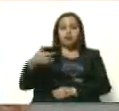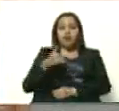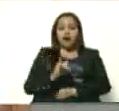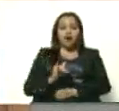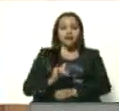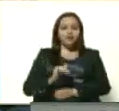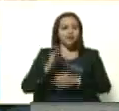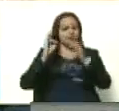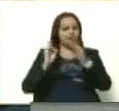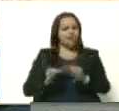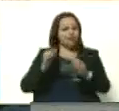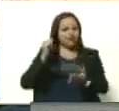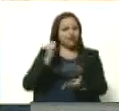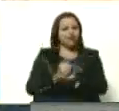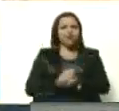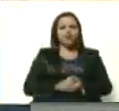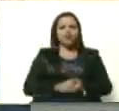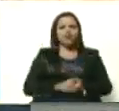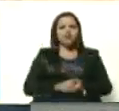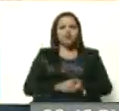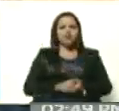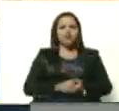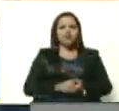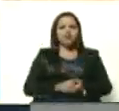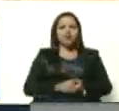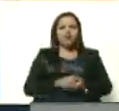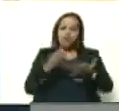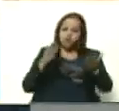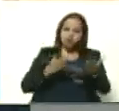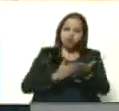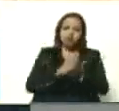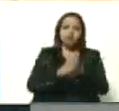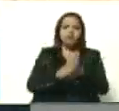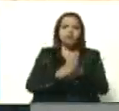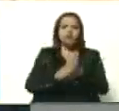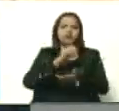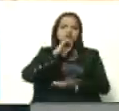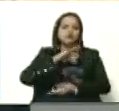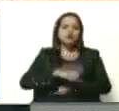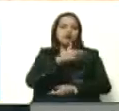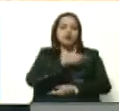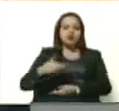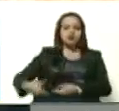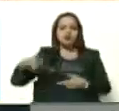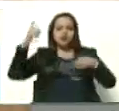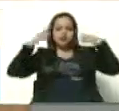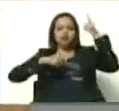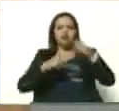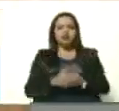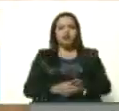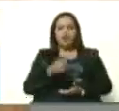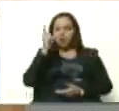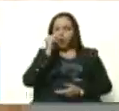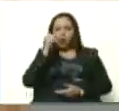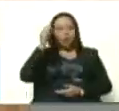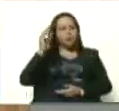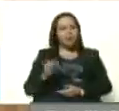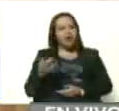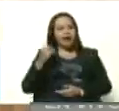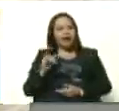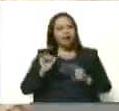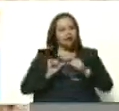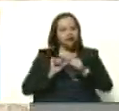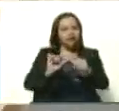han estado firmes ante el legado del comandante Hugo Chávez, quien fue un hombre que estuvo firme